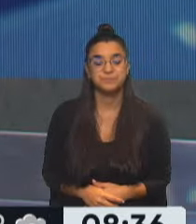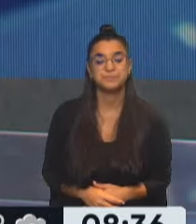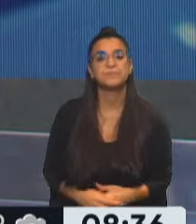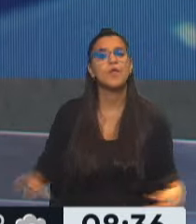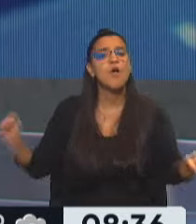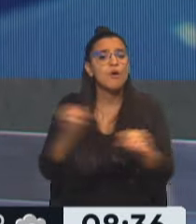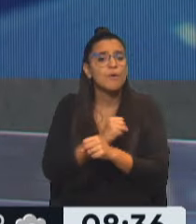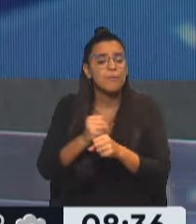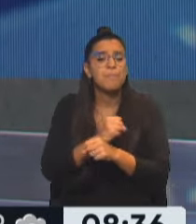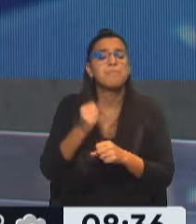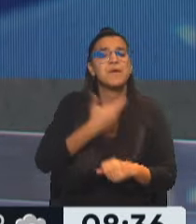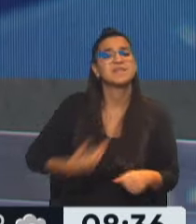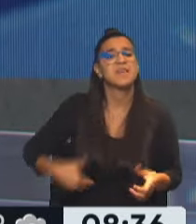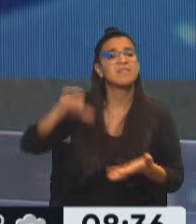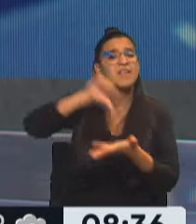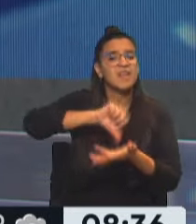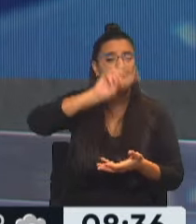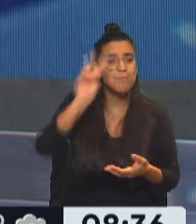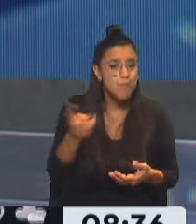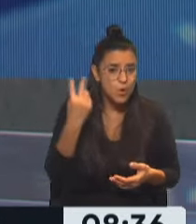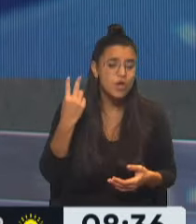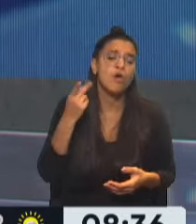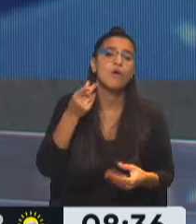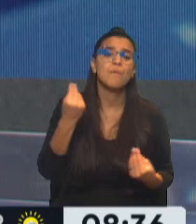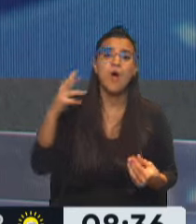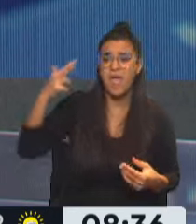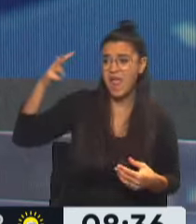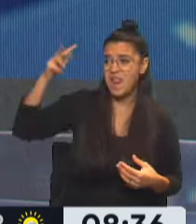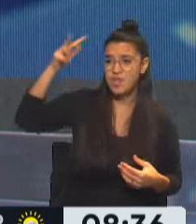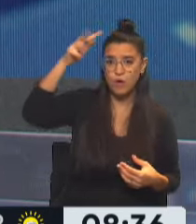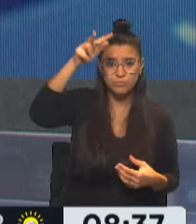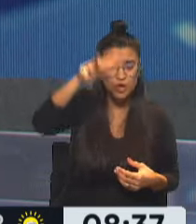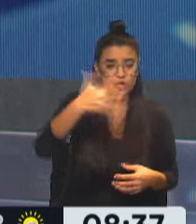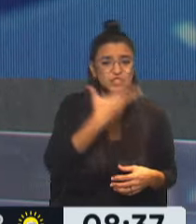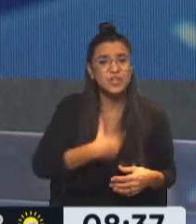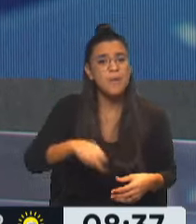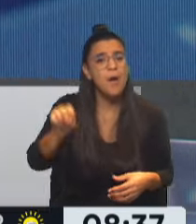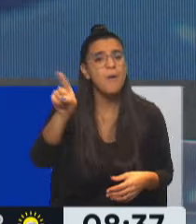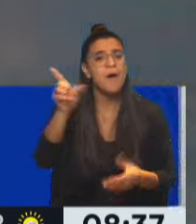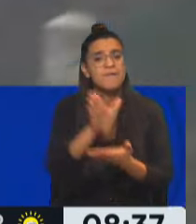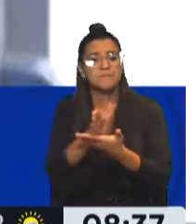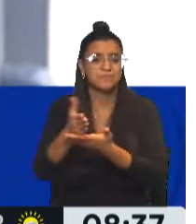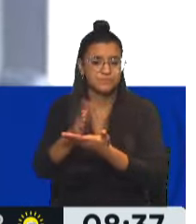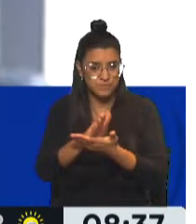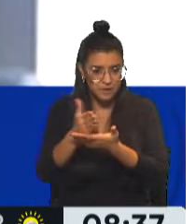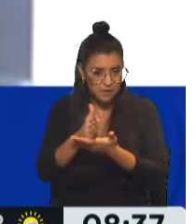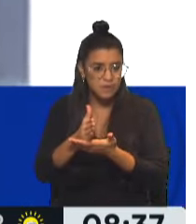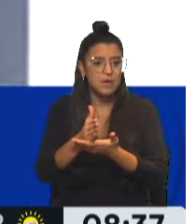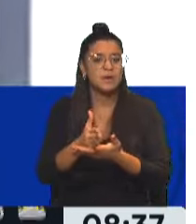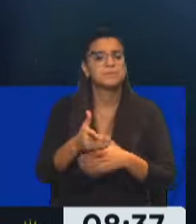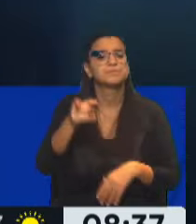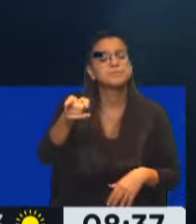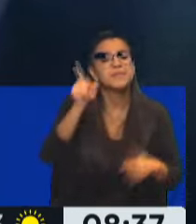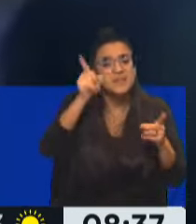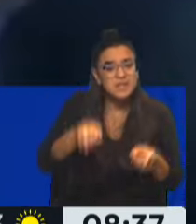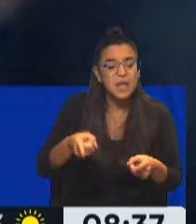confirmaron la muerte del presidente de Irán ebrahim raisi tras la caída del helicóptero que lo trasladaba en la frontera con azerbayán también